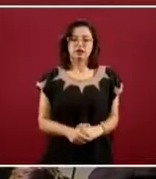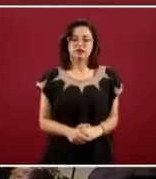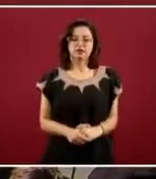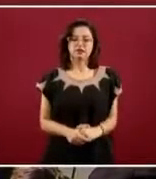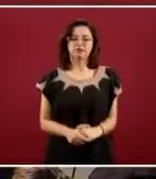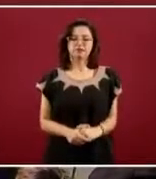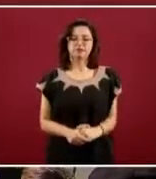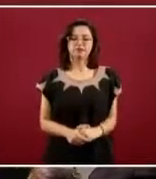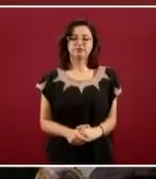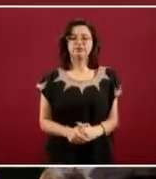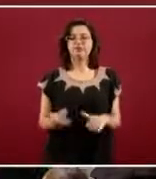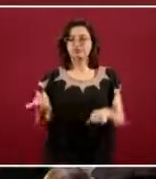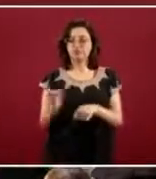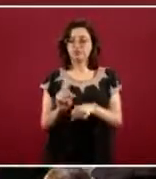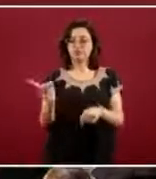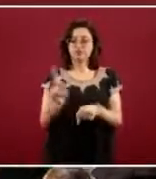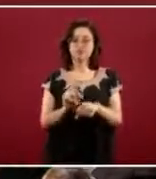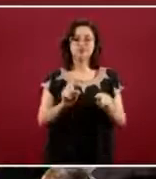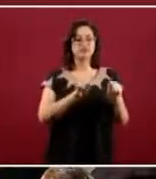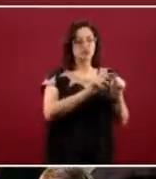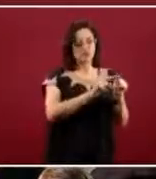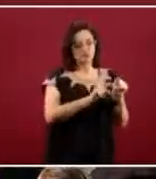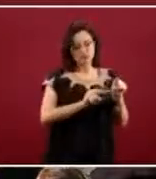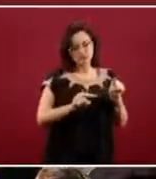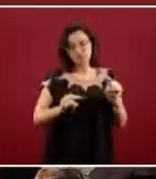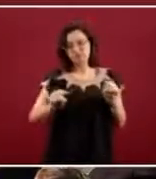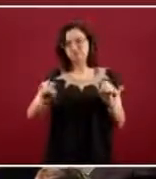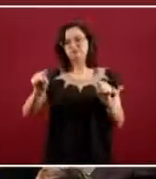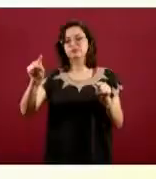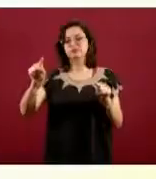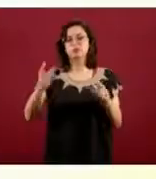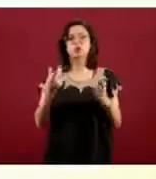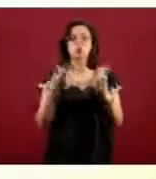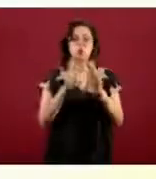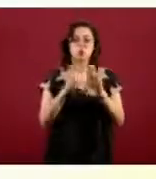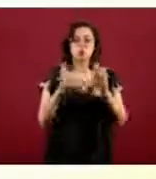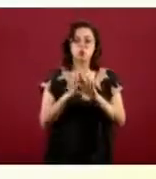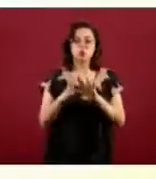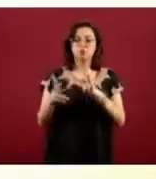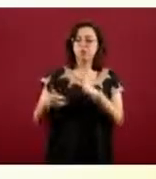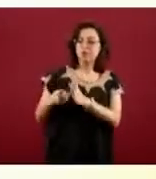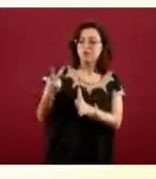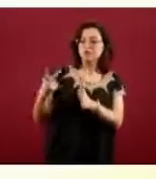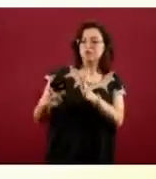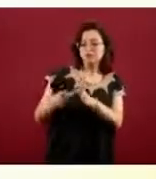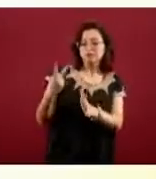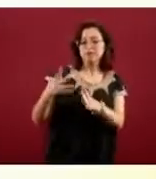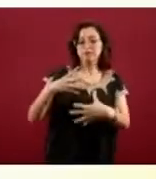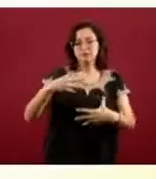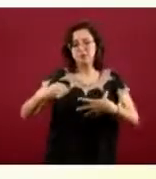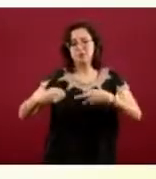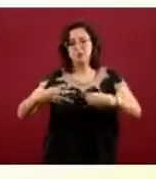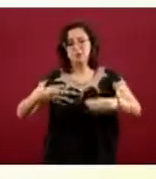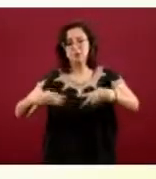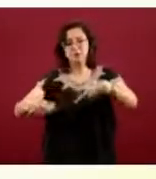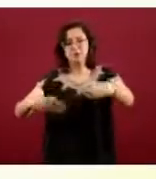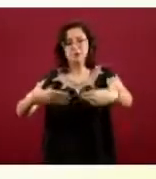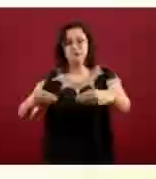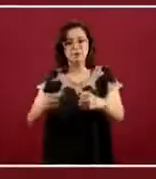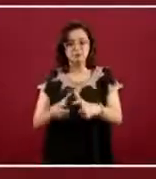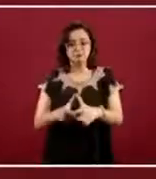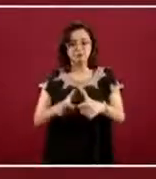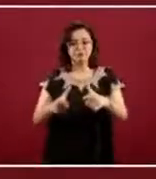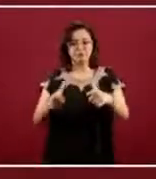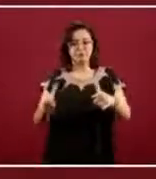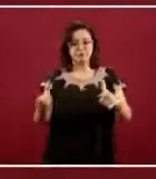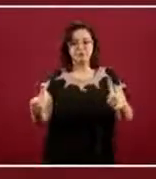Nuestra curva diaria que da seguimiento a cómo se están acumulando los casos confirmados en el tiempo